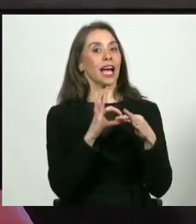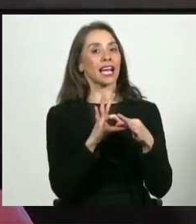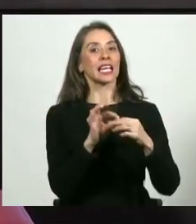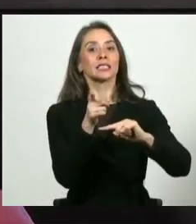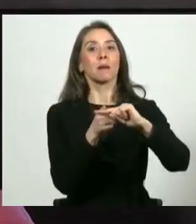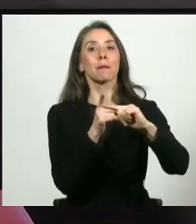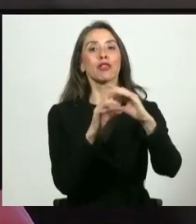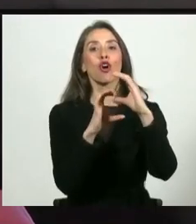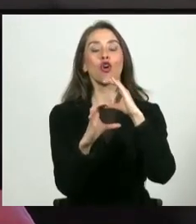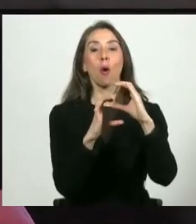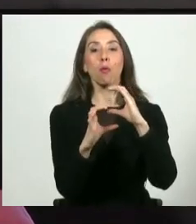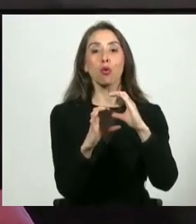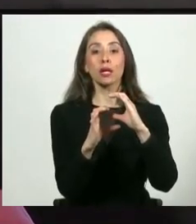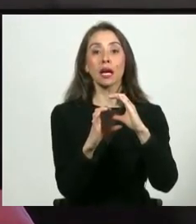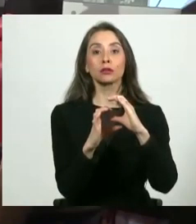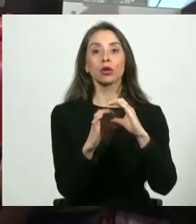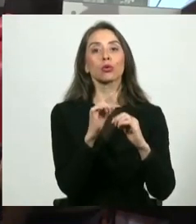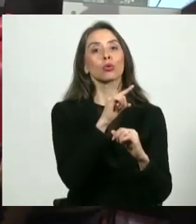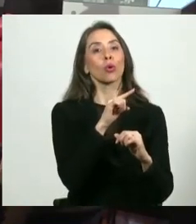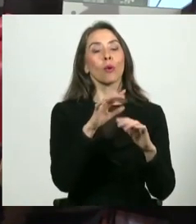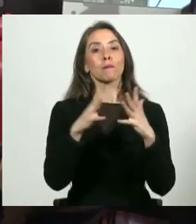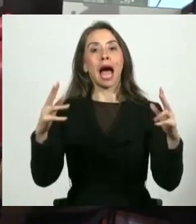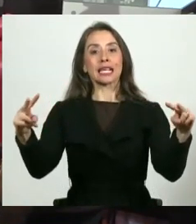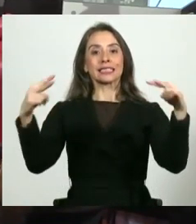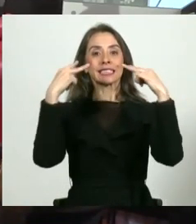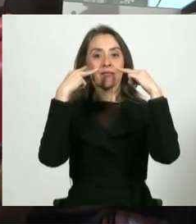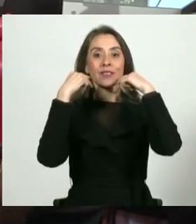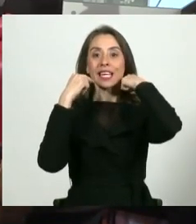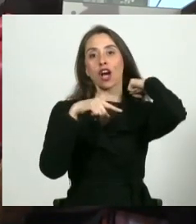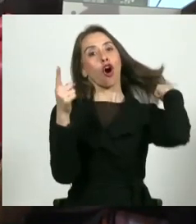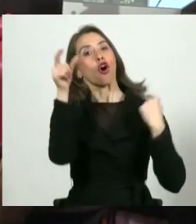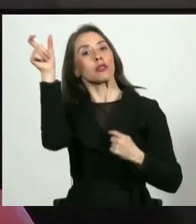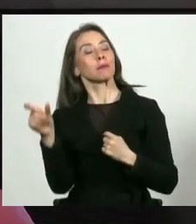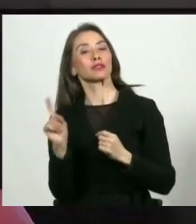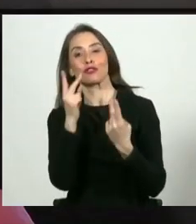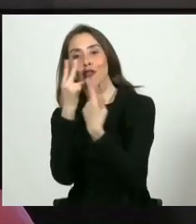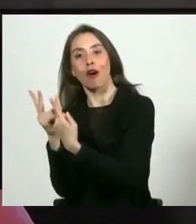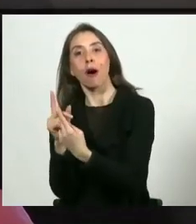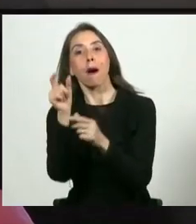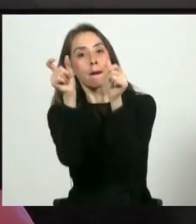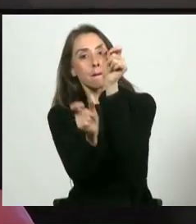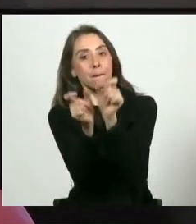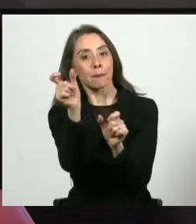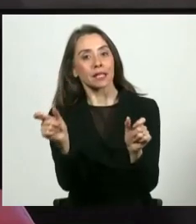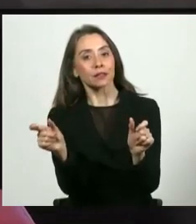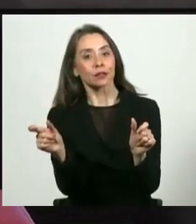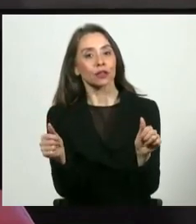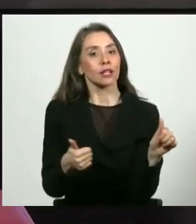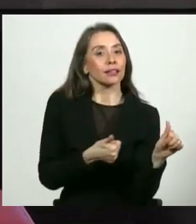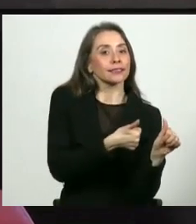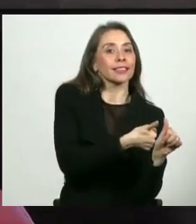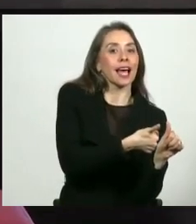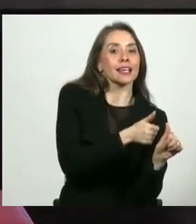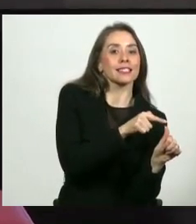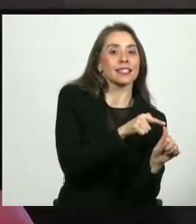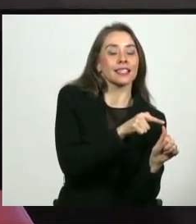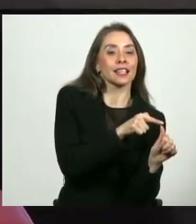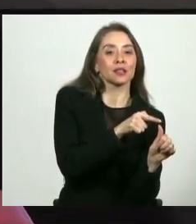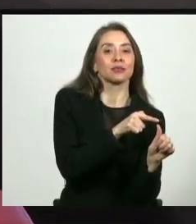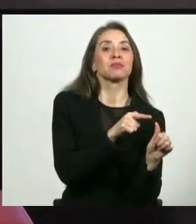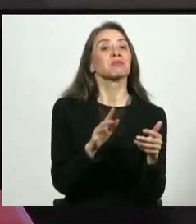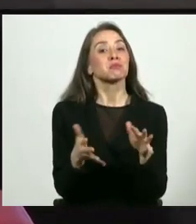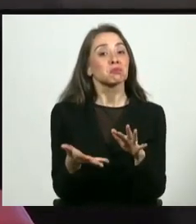de comunicación, probablemente tienes una visibilidad mayor que otras personas, lo cual permite que la gente se acerque a ti. Y en este